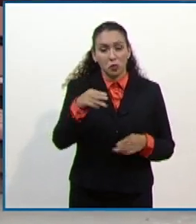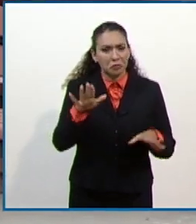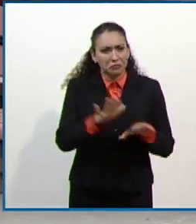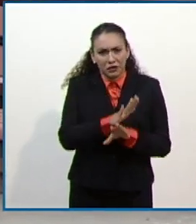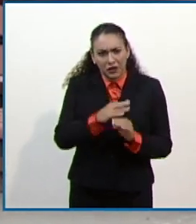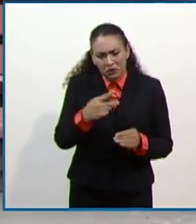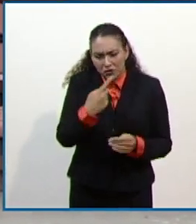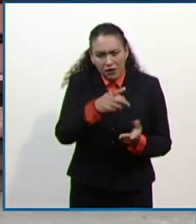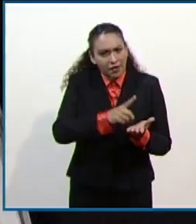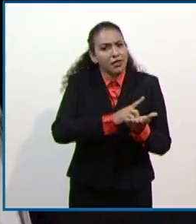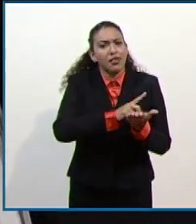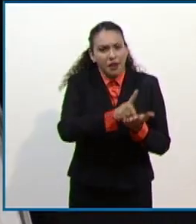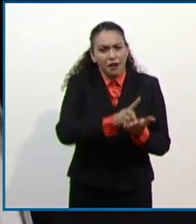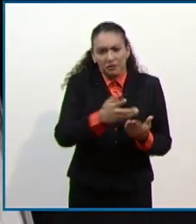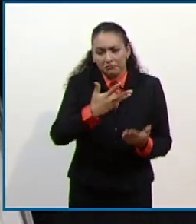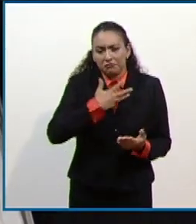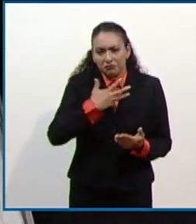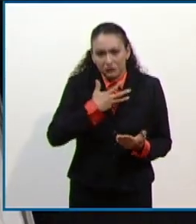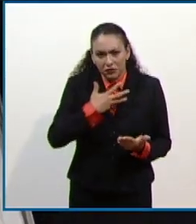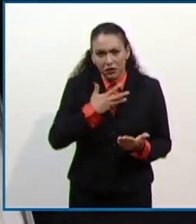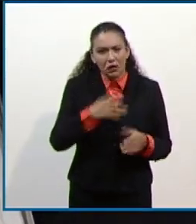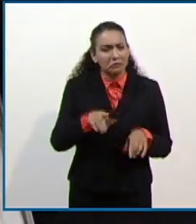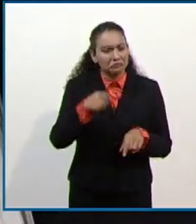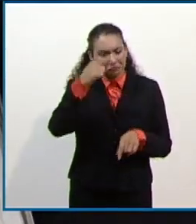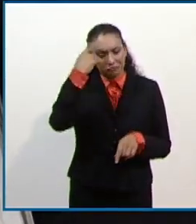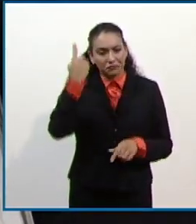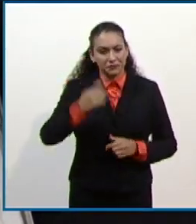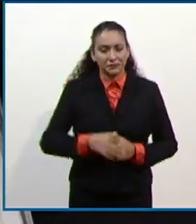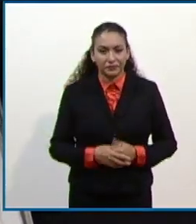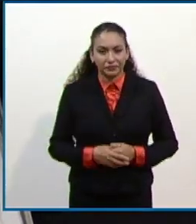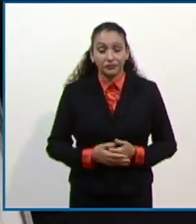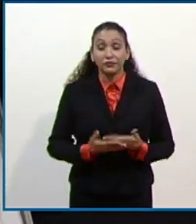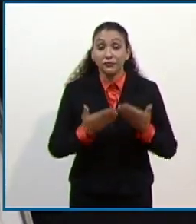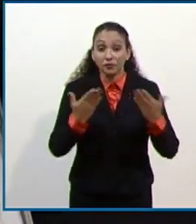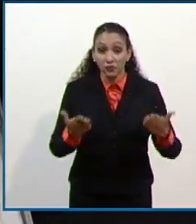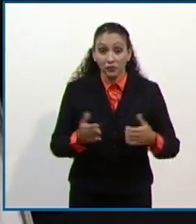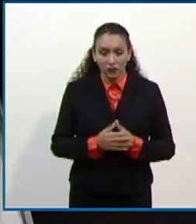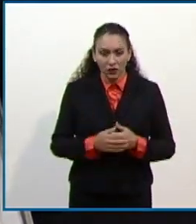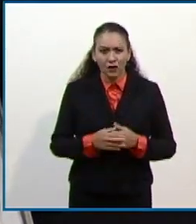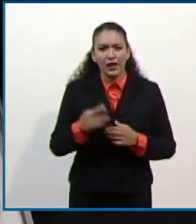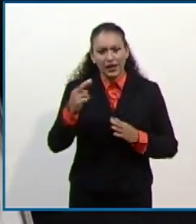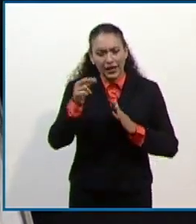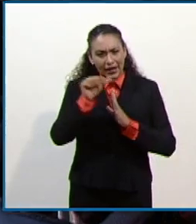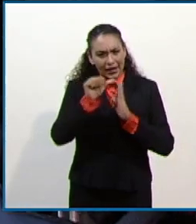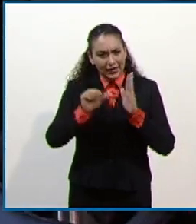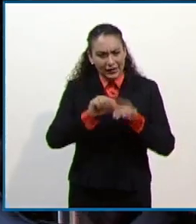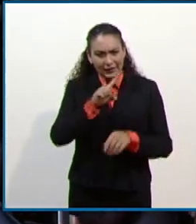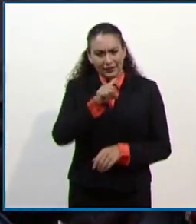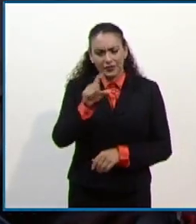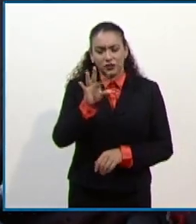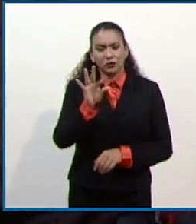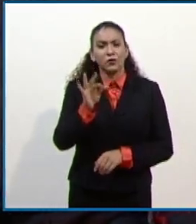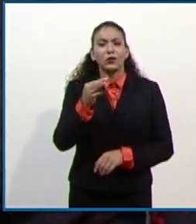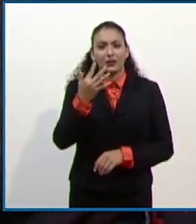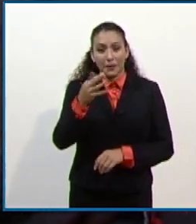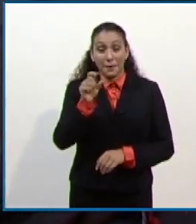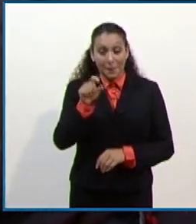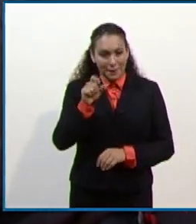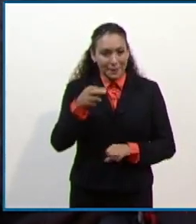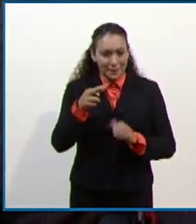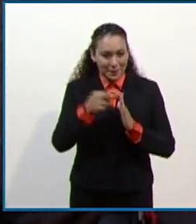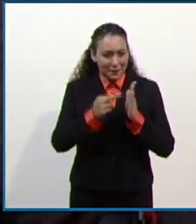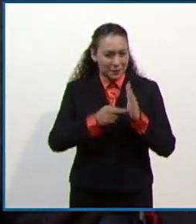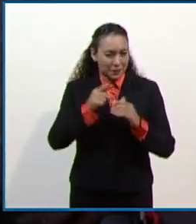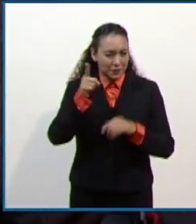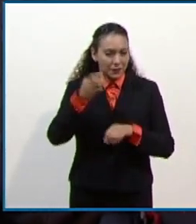el subderecho a cambiarlo de manera sencilla y rápida. En contraste, validó el artículo 145 bis de dicho código, que